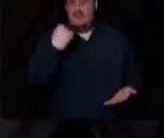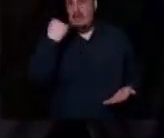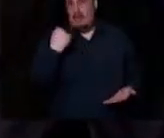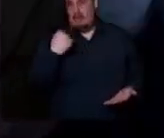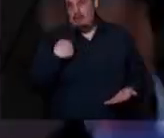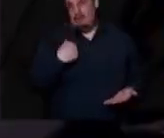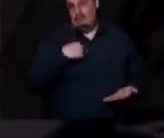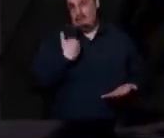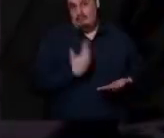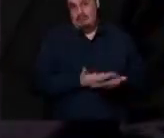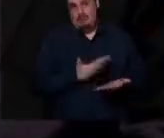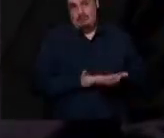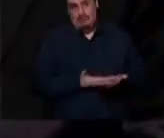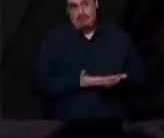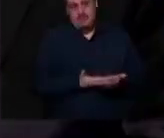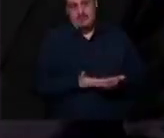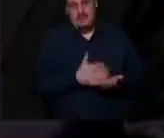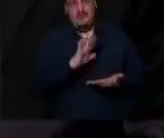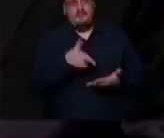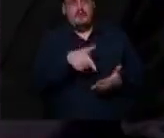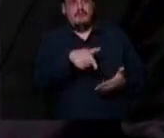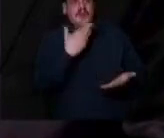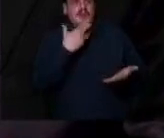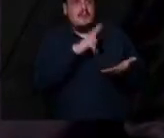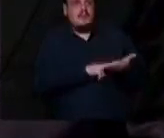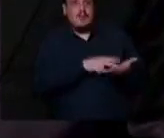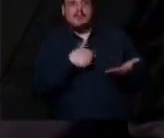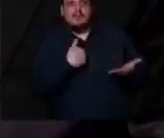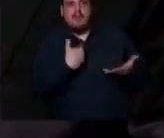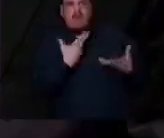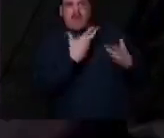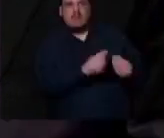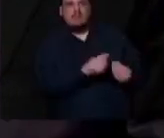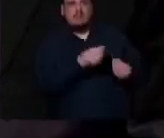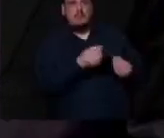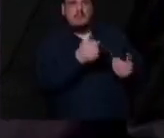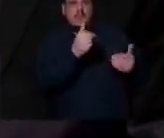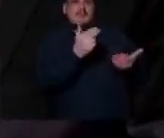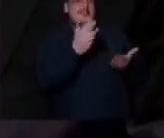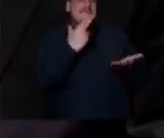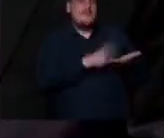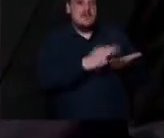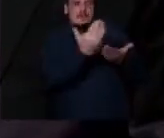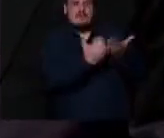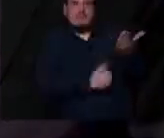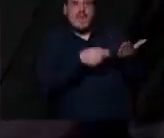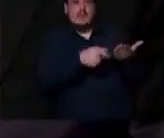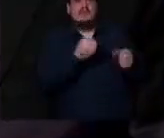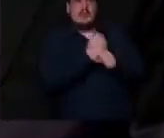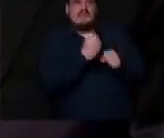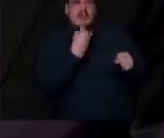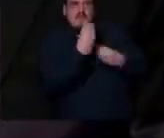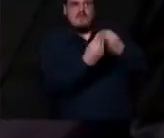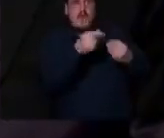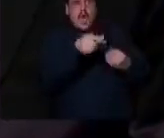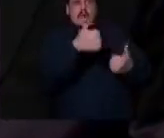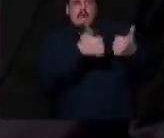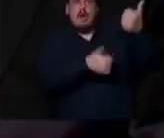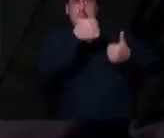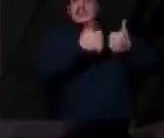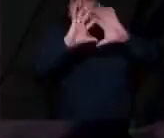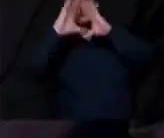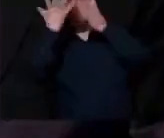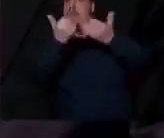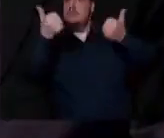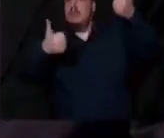eh acompañarlos pu En definitiva tener 18 puntos en algunas este ciudades y localidades de la provincia de Buenos Aires ni